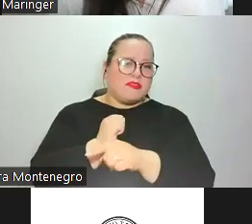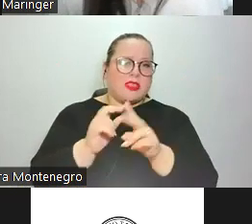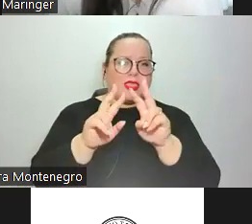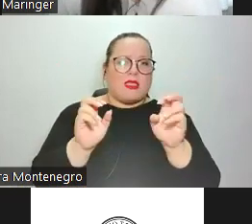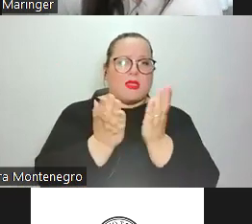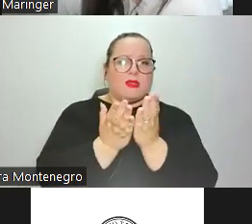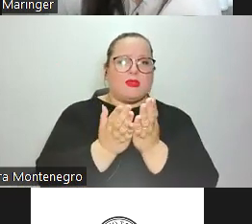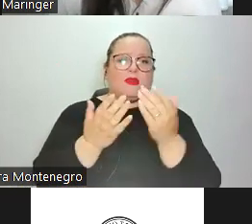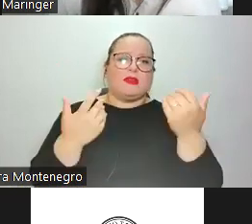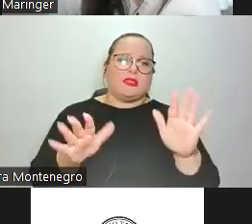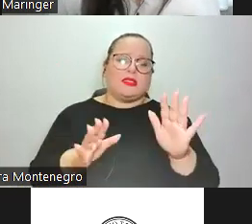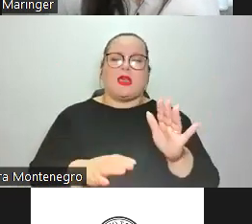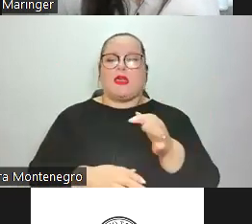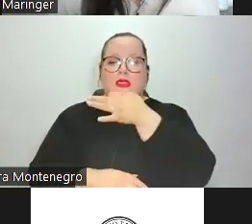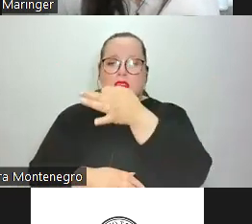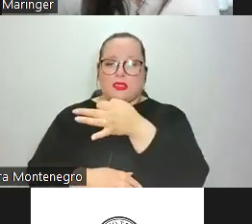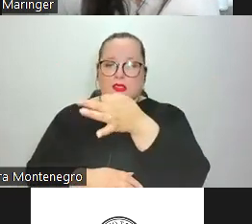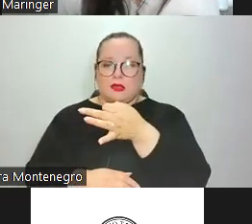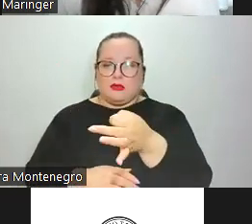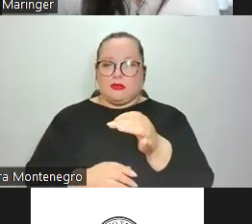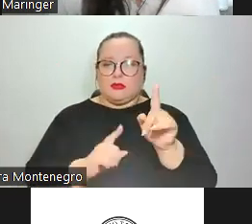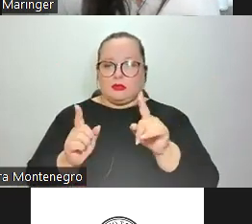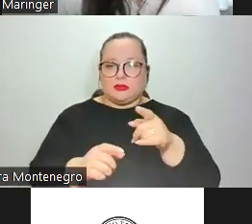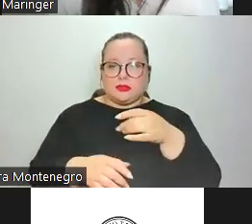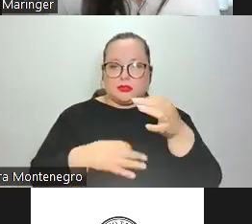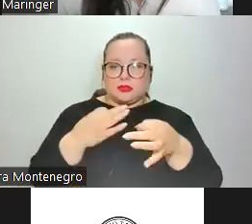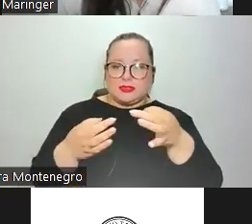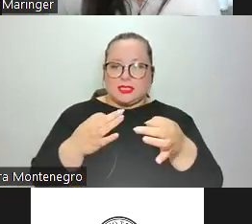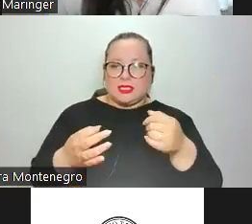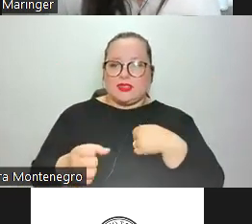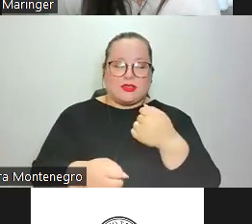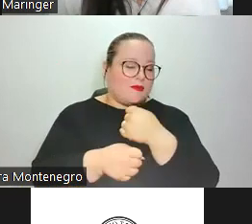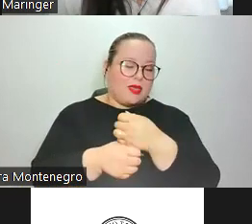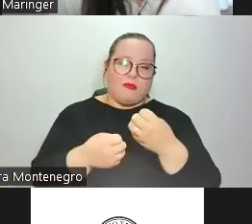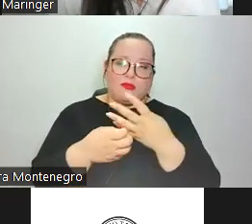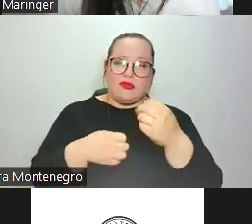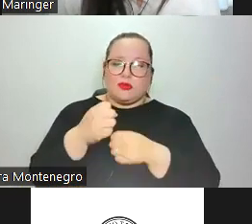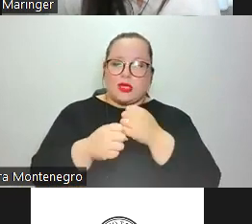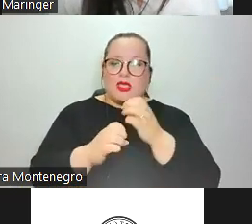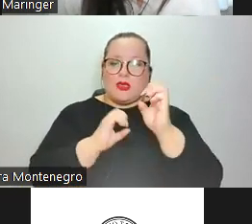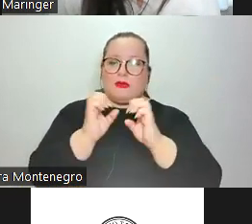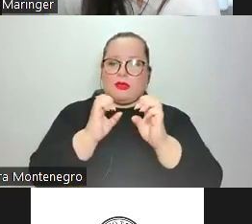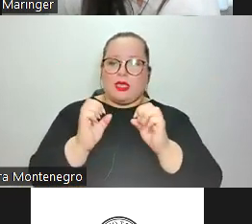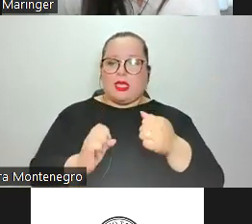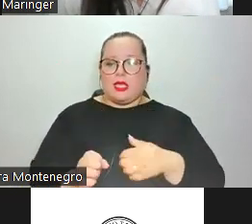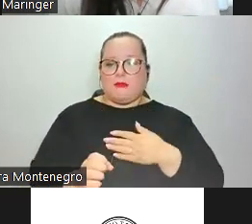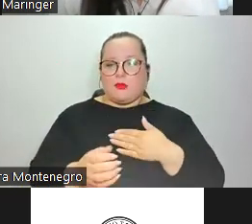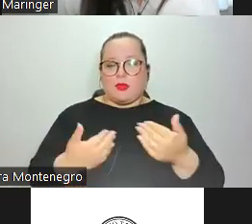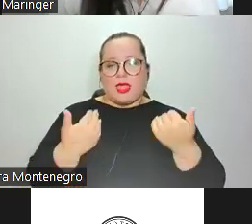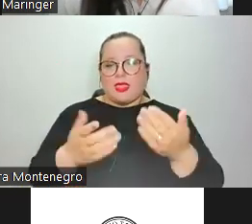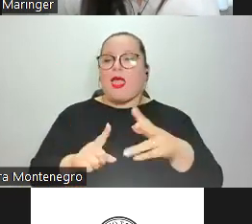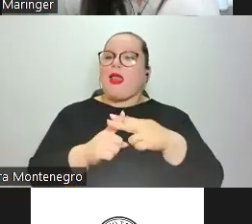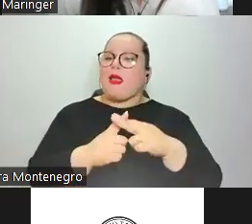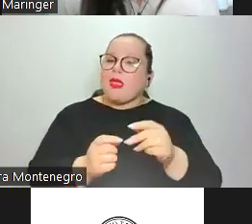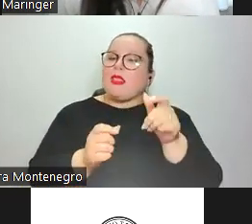que ya mencionó Luis, solo ahí contarles que trabajé harto años en empresas. Me encanta poder entregar herramientas a las